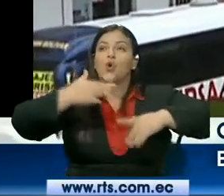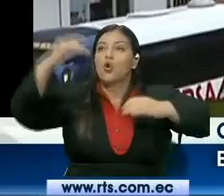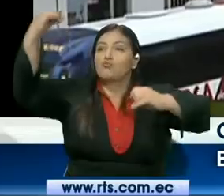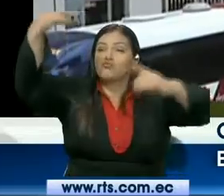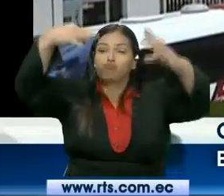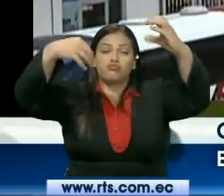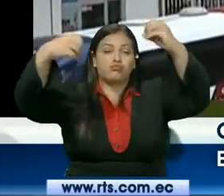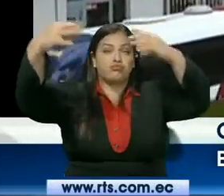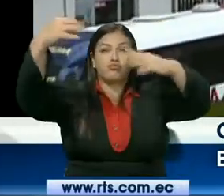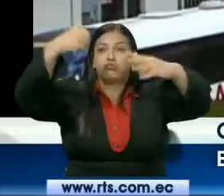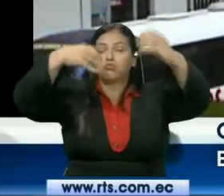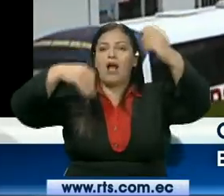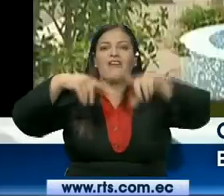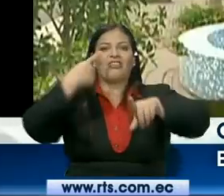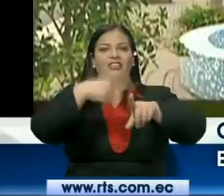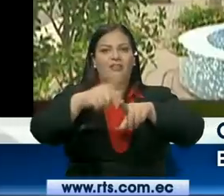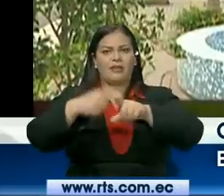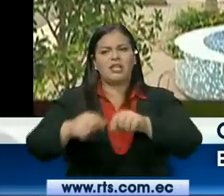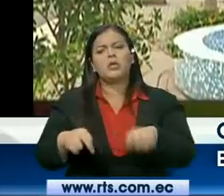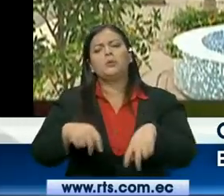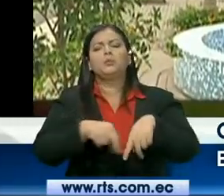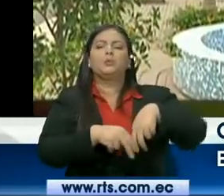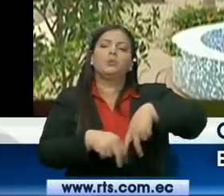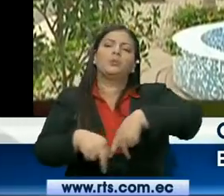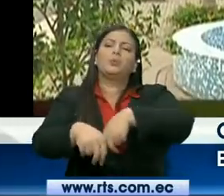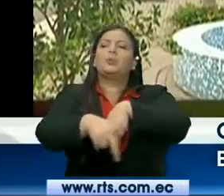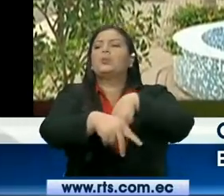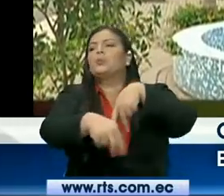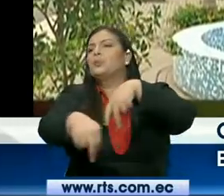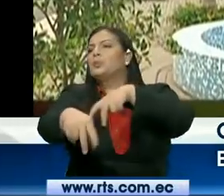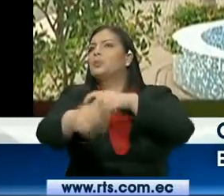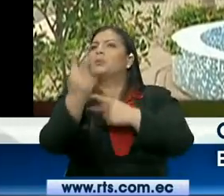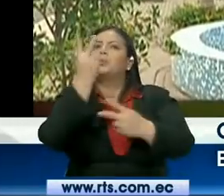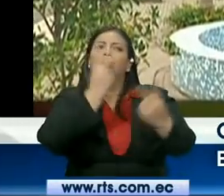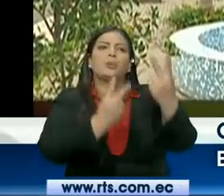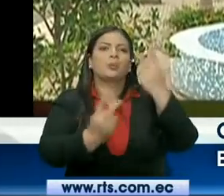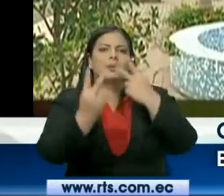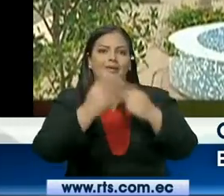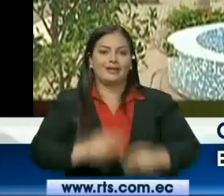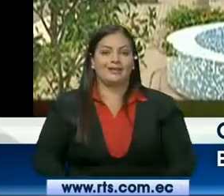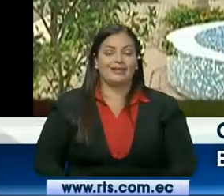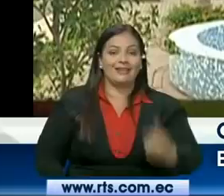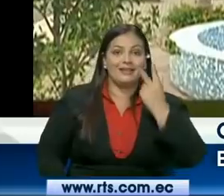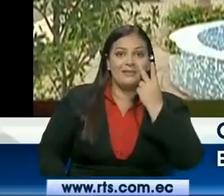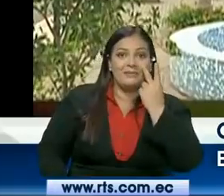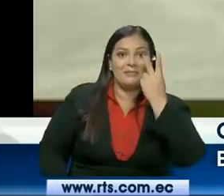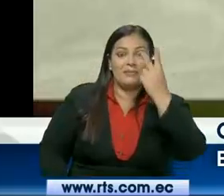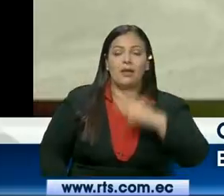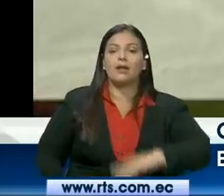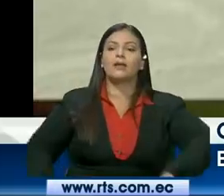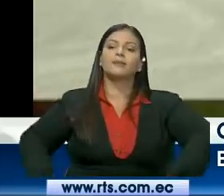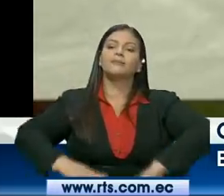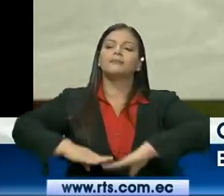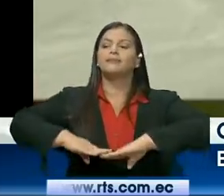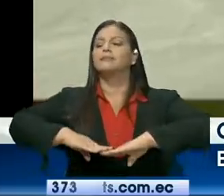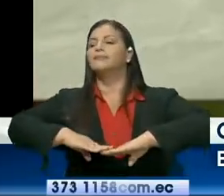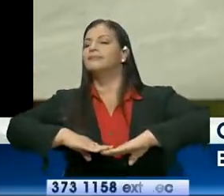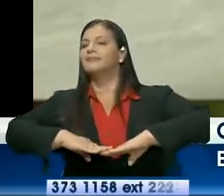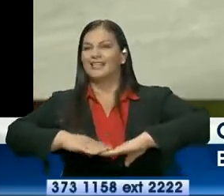caminatas. Pasamos luego a otro punto importante, que es el Malecón 2015, que recién